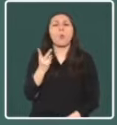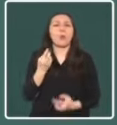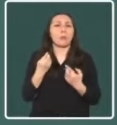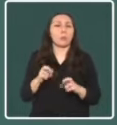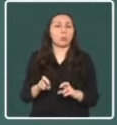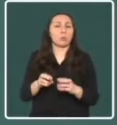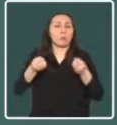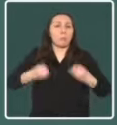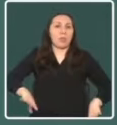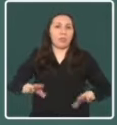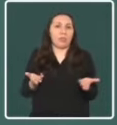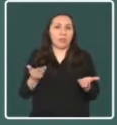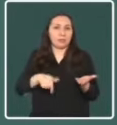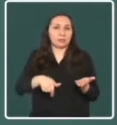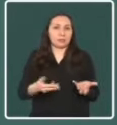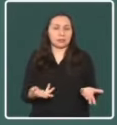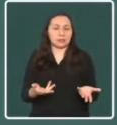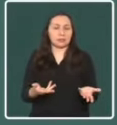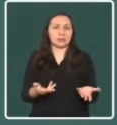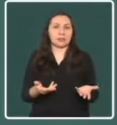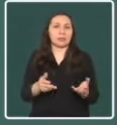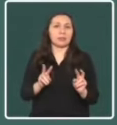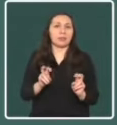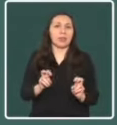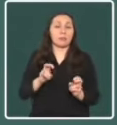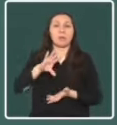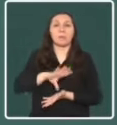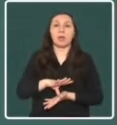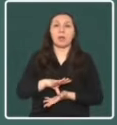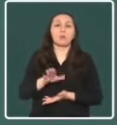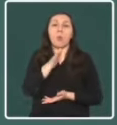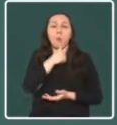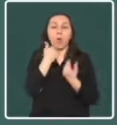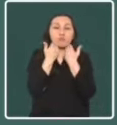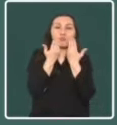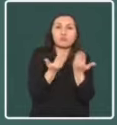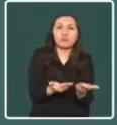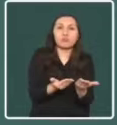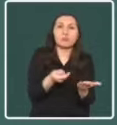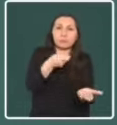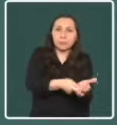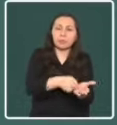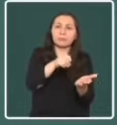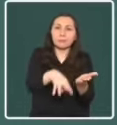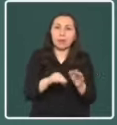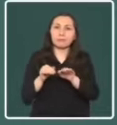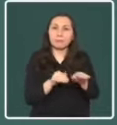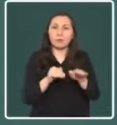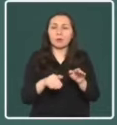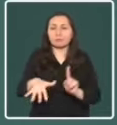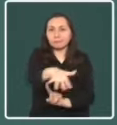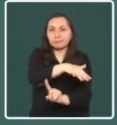oportunidades nos perdemos por, como país, no estar otorgándole ese financiamiento, no estar generando